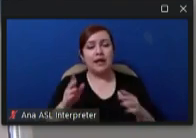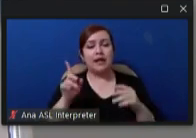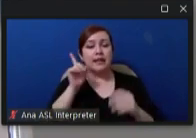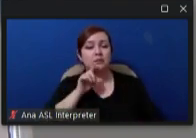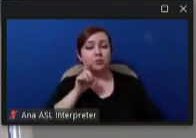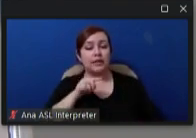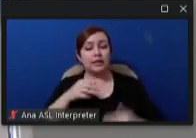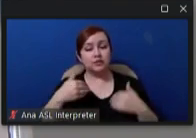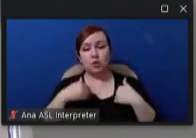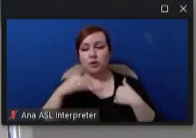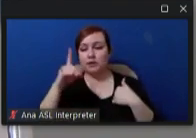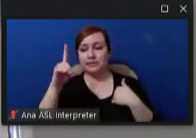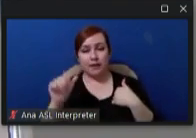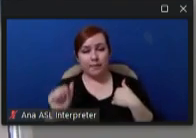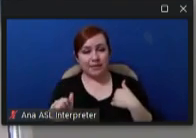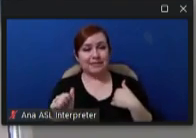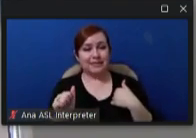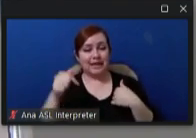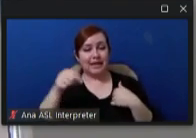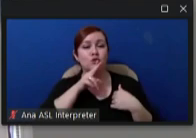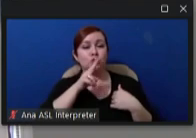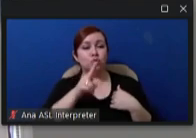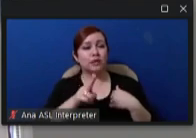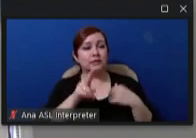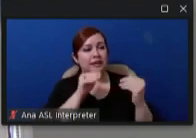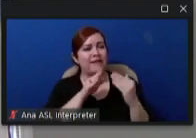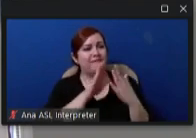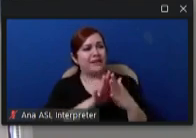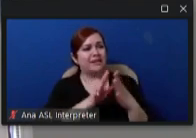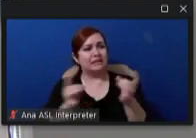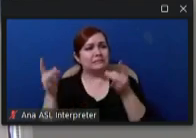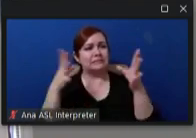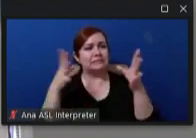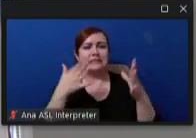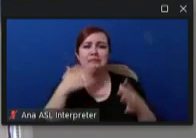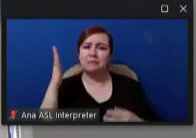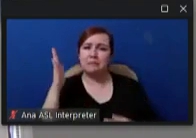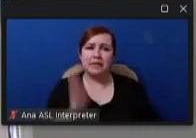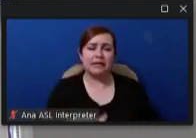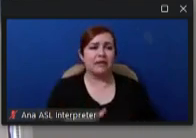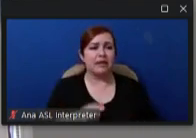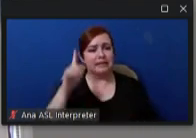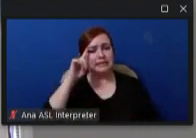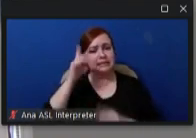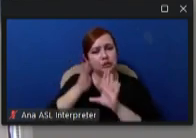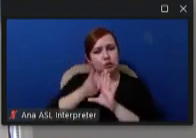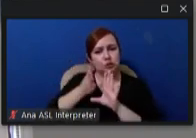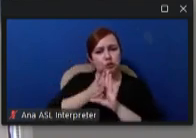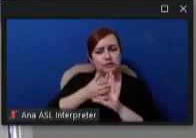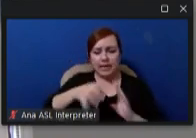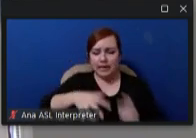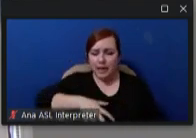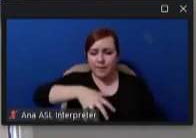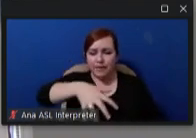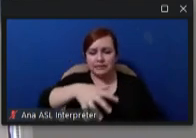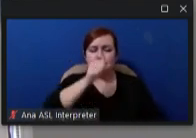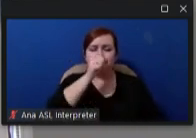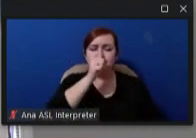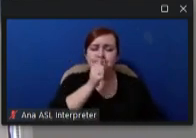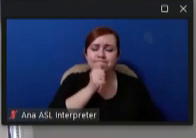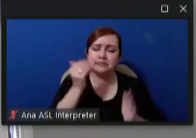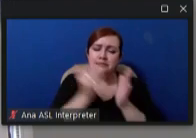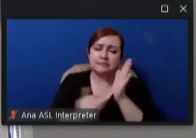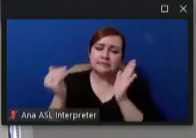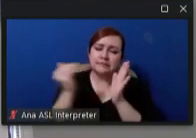Honduras es alarmante. Una mujer con discapacidad psicosocial, embarazada, sufre una y otra vez de